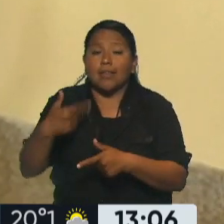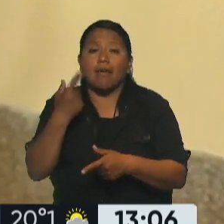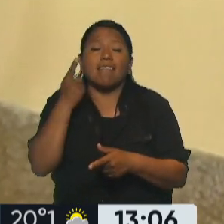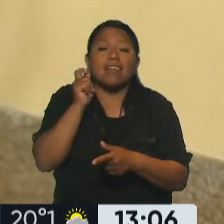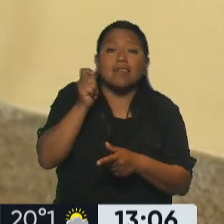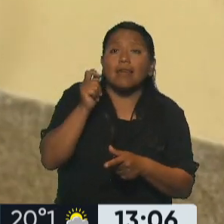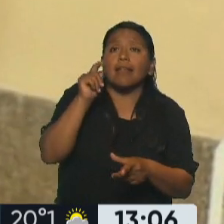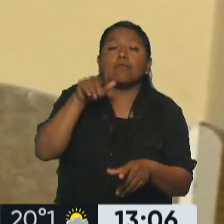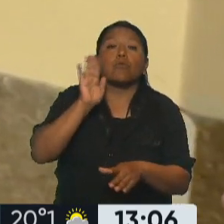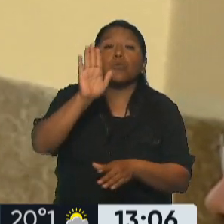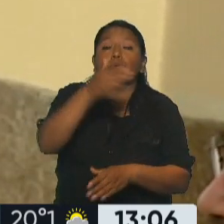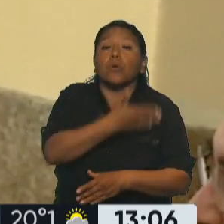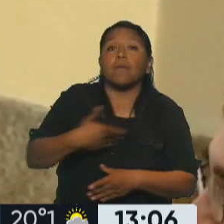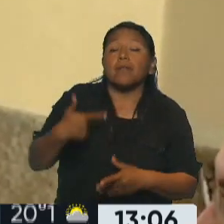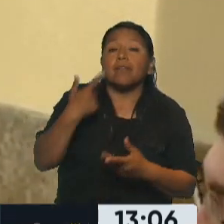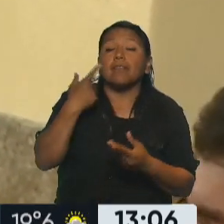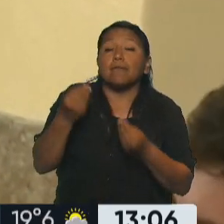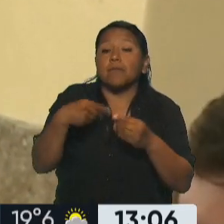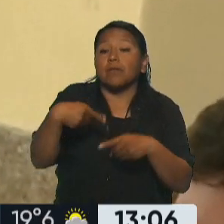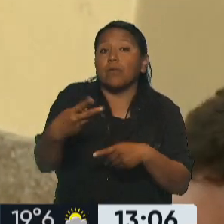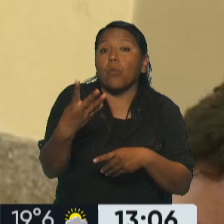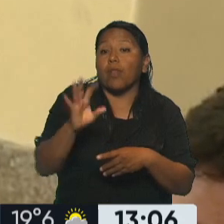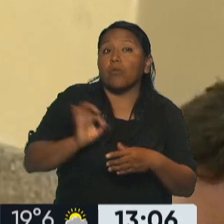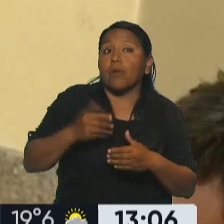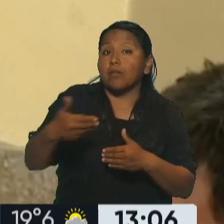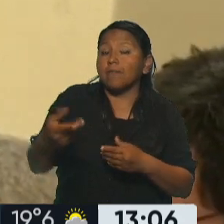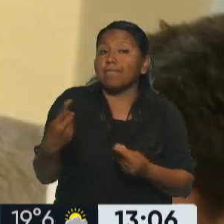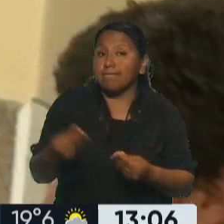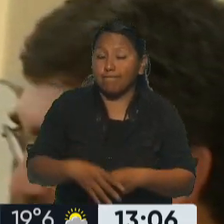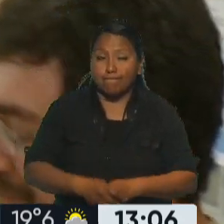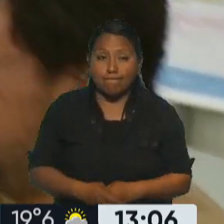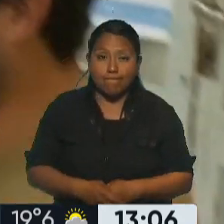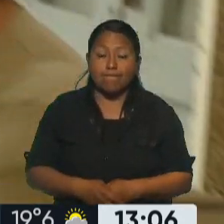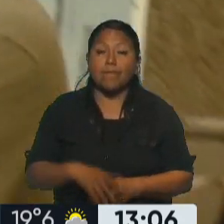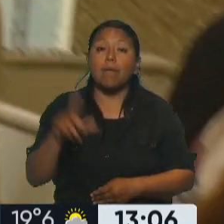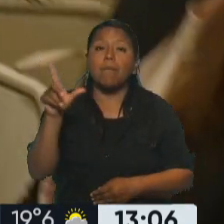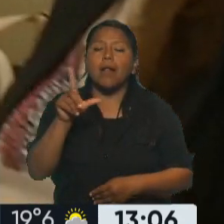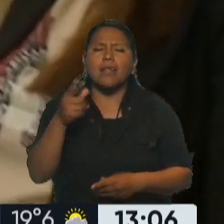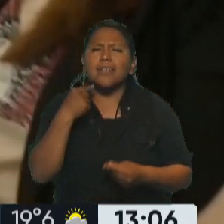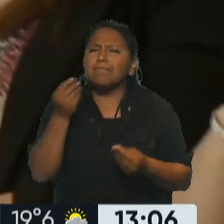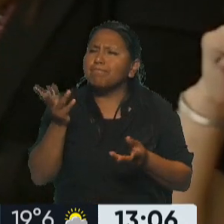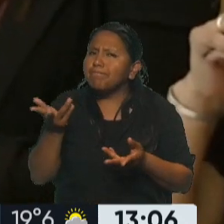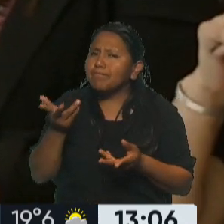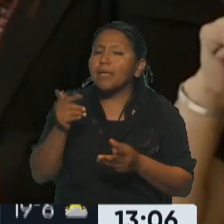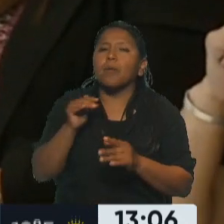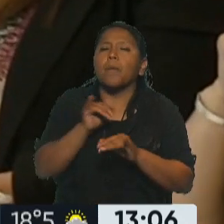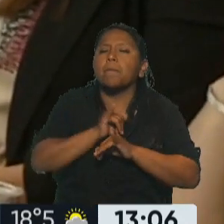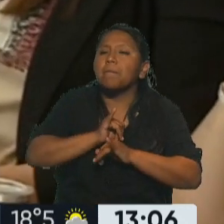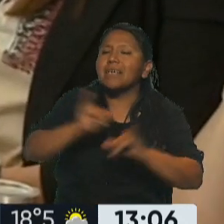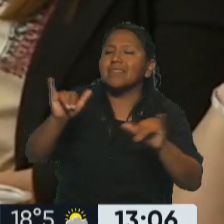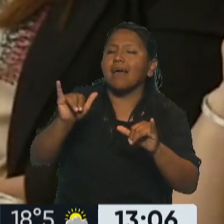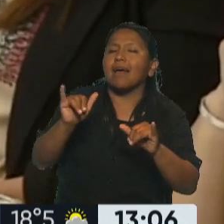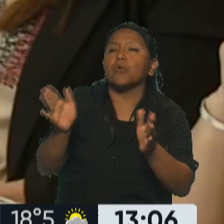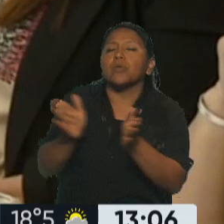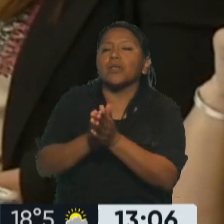el presidente la expectativa de lo que pueda pasar en los próximos 4 años. ¿Qué espera para el lunes? Estela de Carlotto, ¿qué mensaje tiene para los cordobeses? Se reunió con Estela